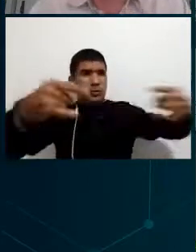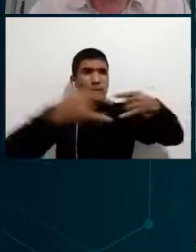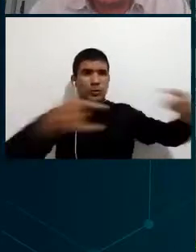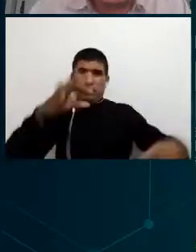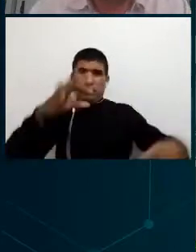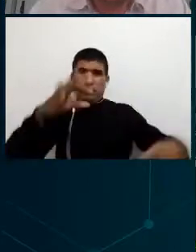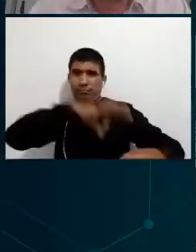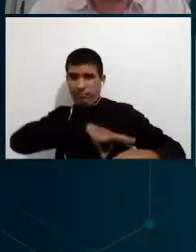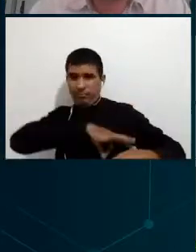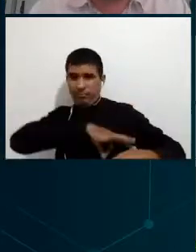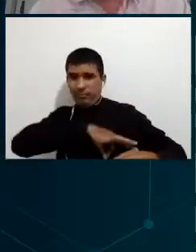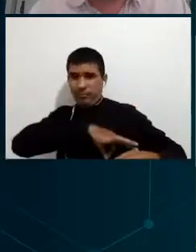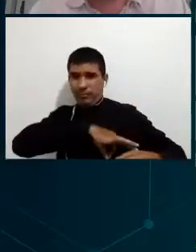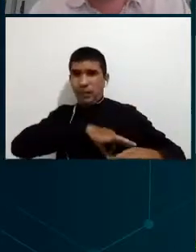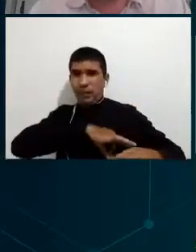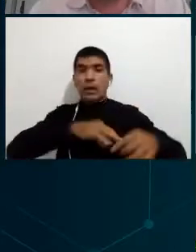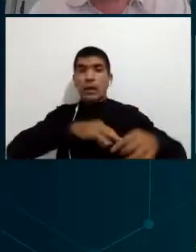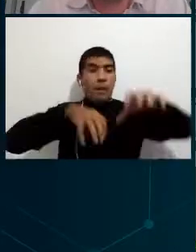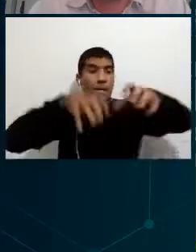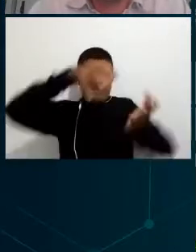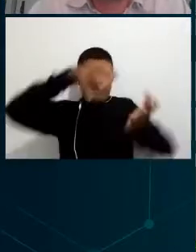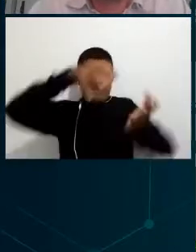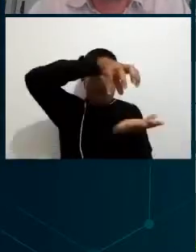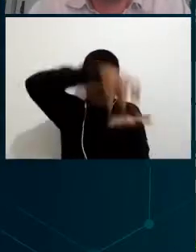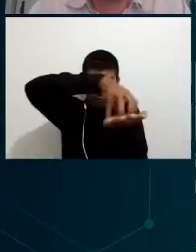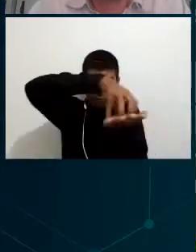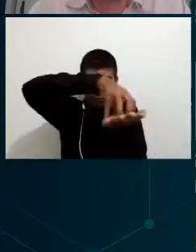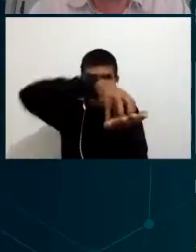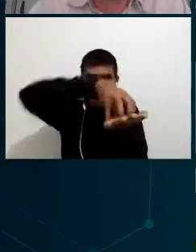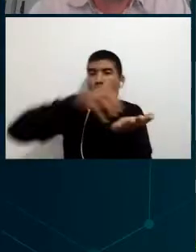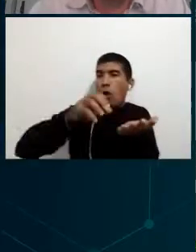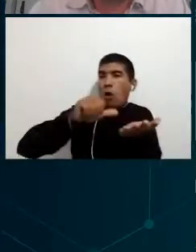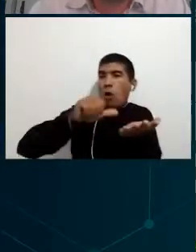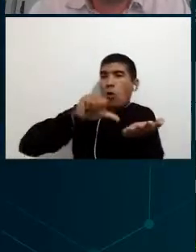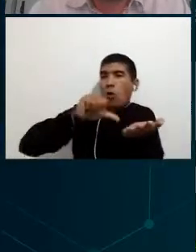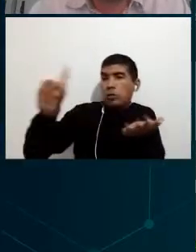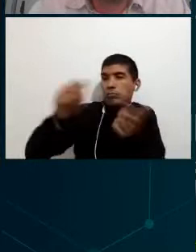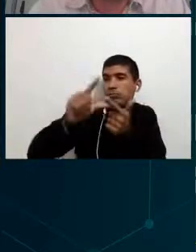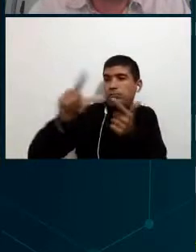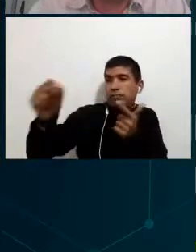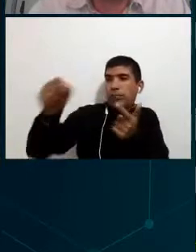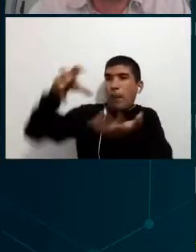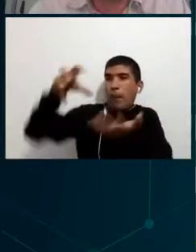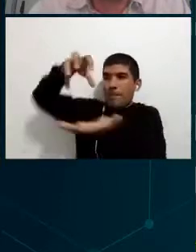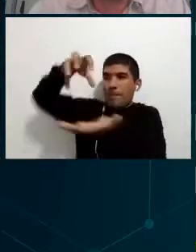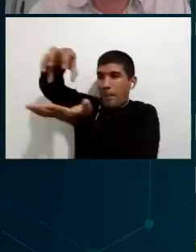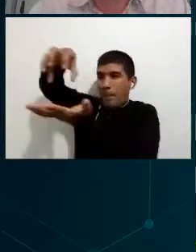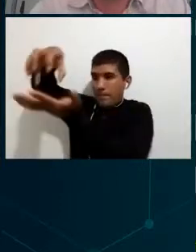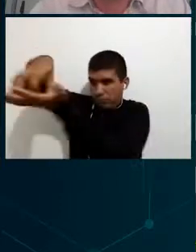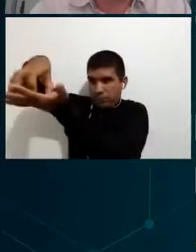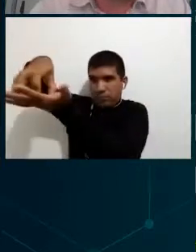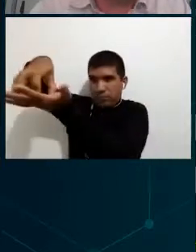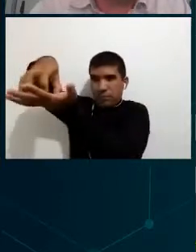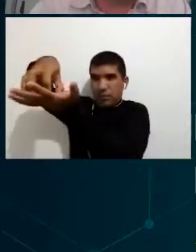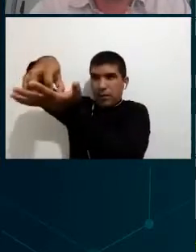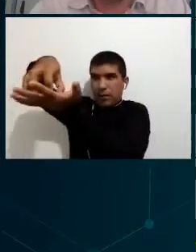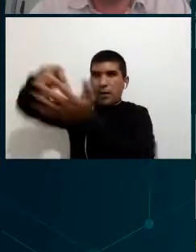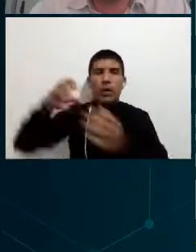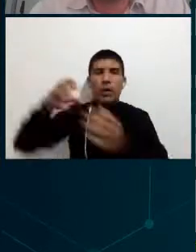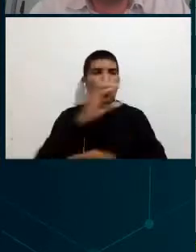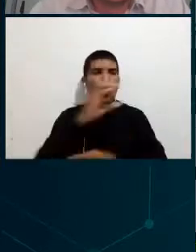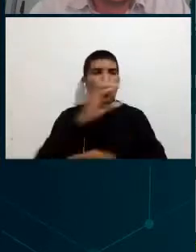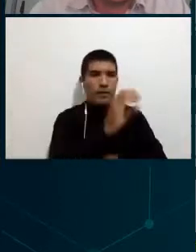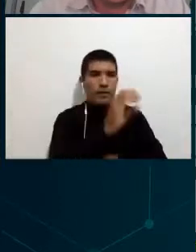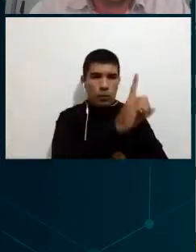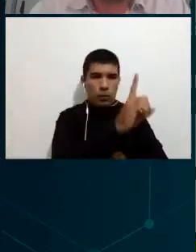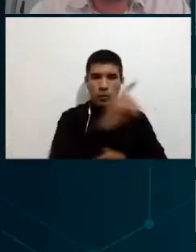con otro MPLS en la misma subestación que se llama Colombia 2, y de este segundo MPLS hacemos la conexión al